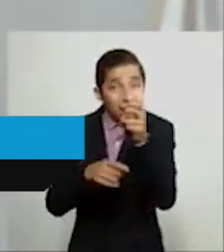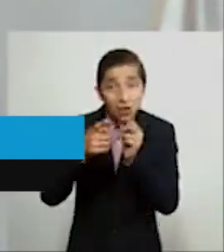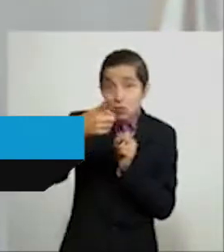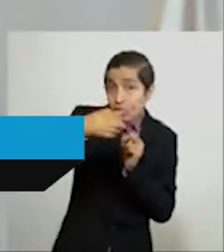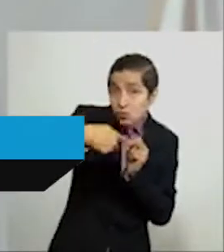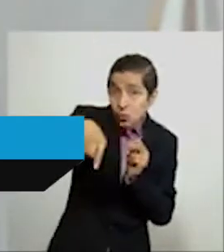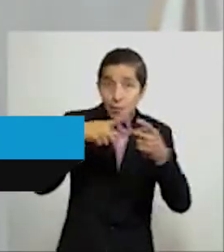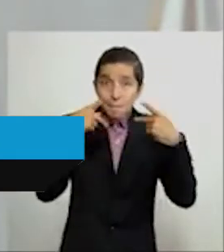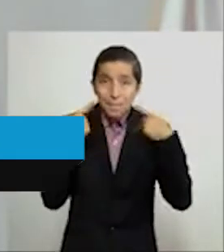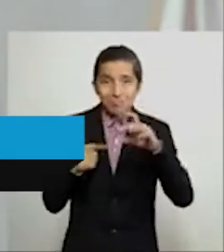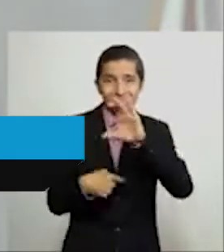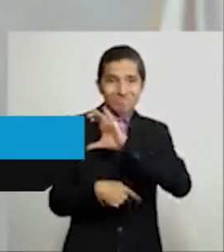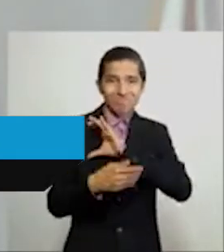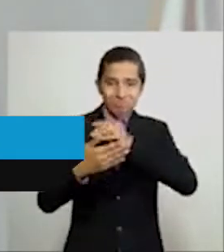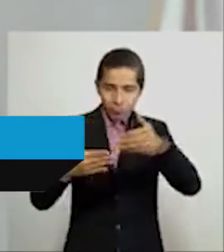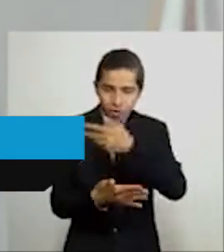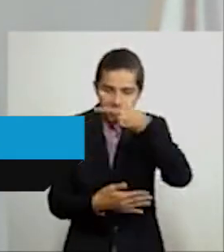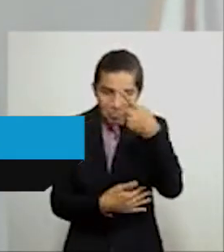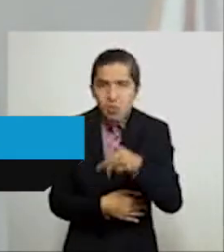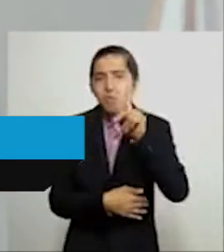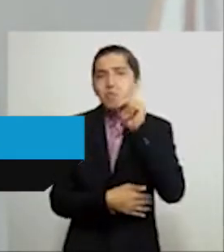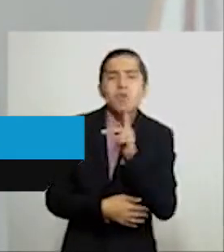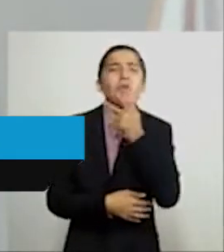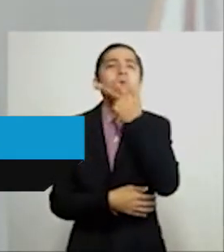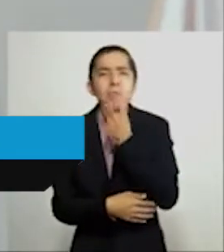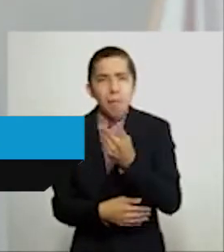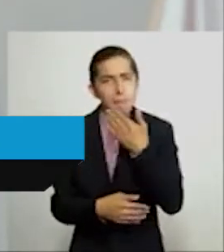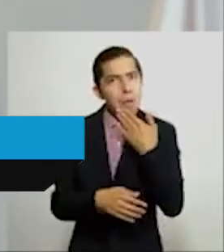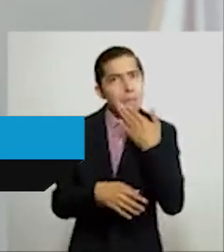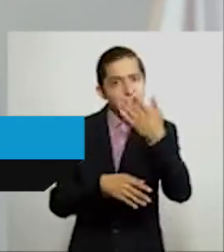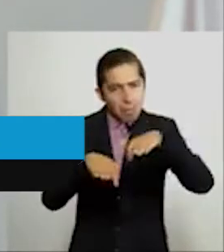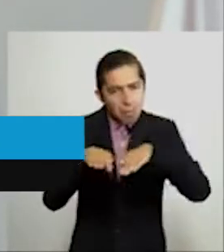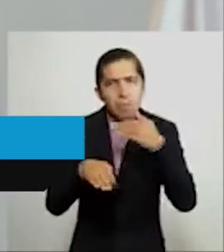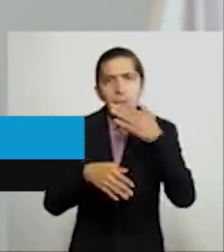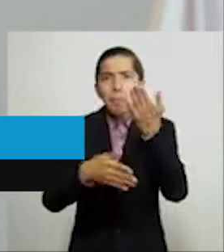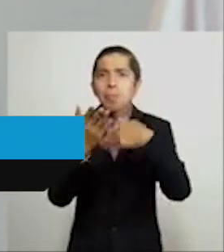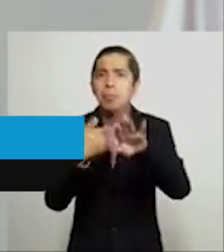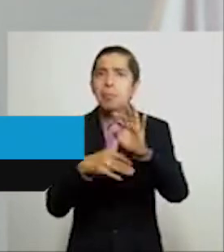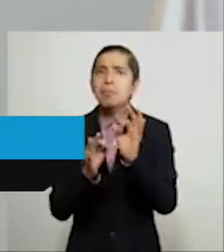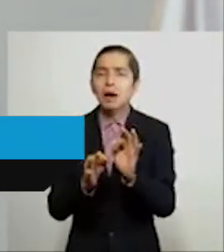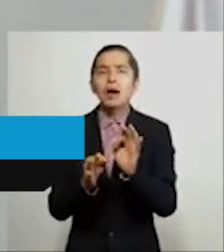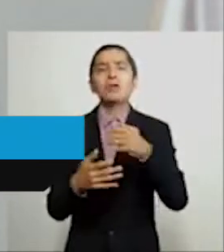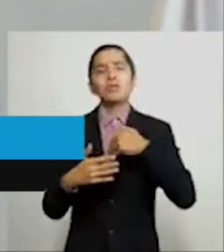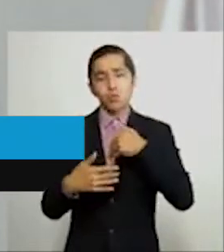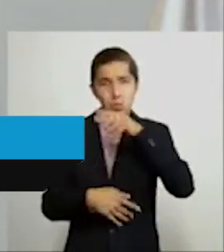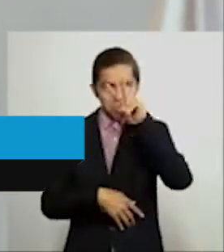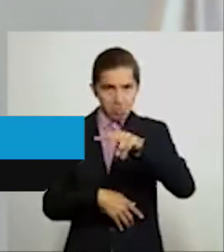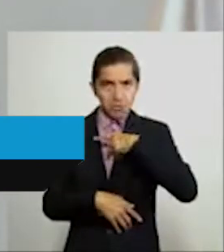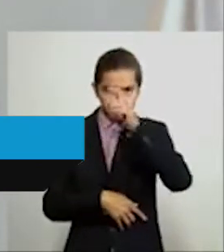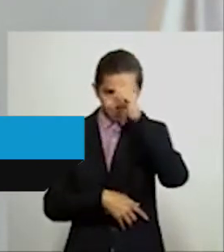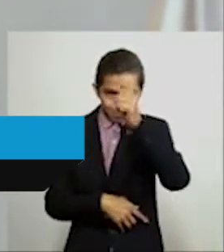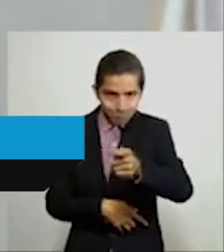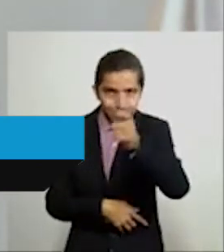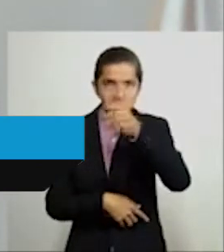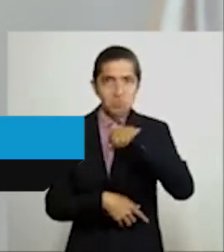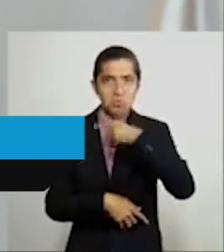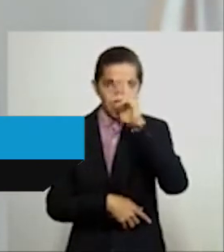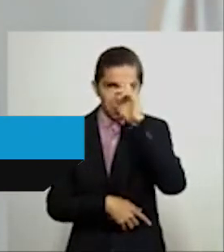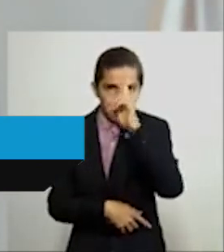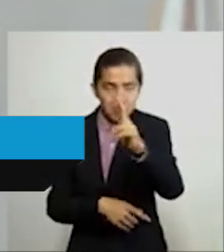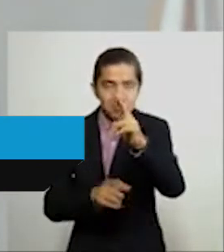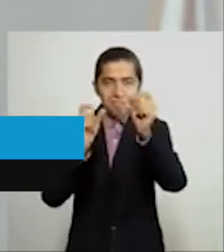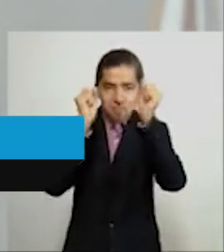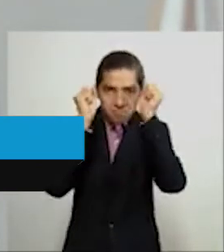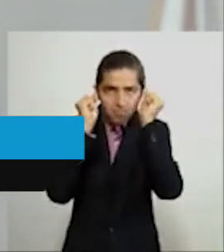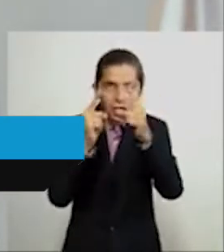mi respeto, admiración, apoyo y solidaridad. Pensando en ustedes, en su